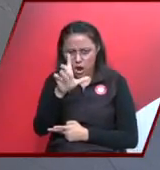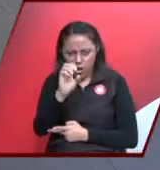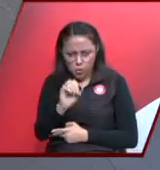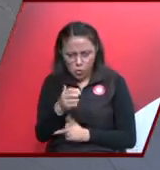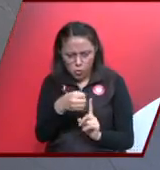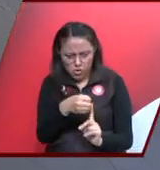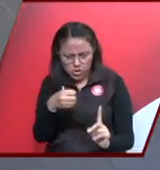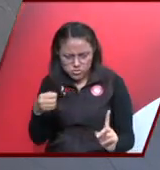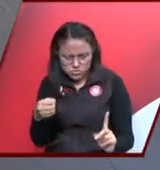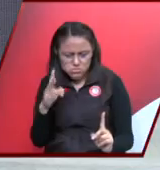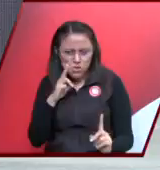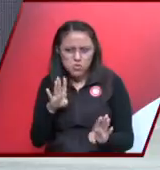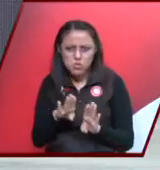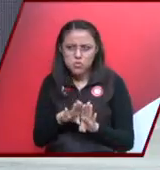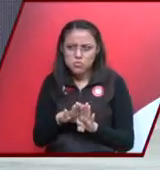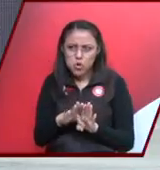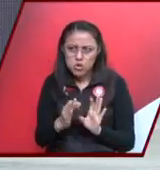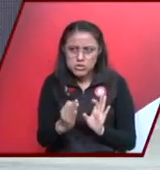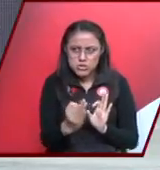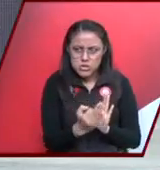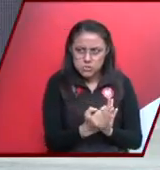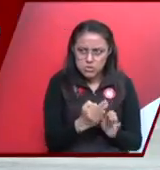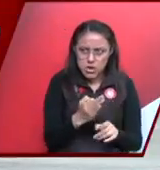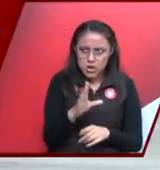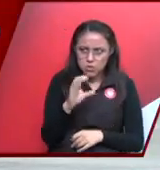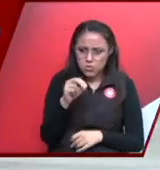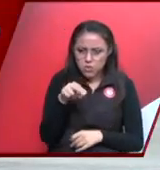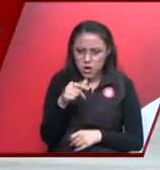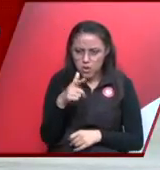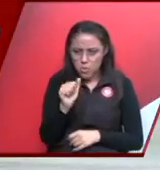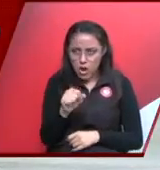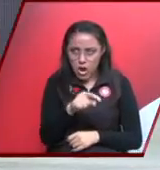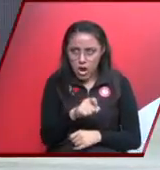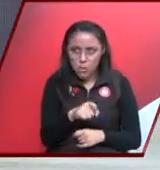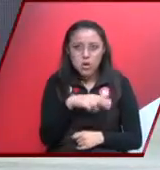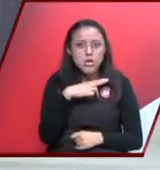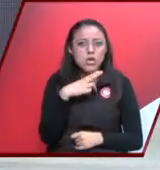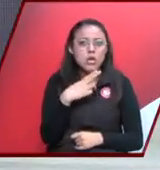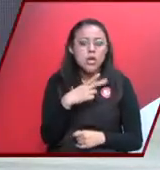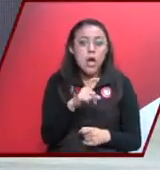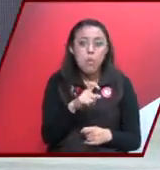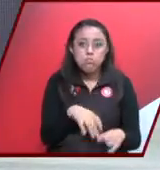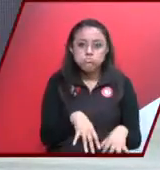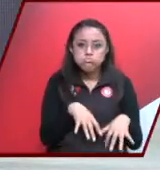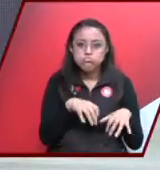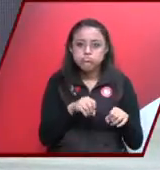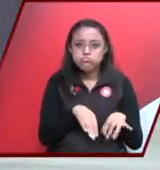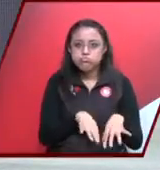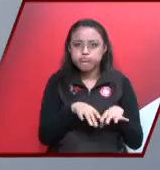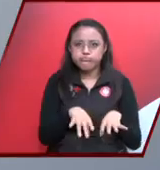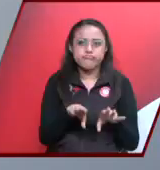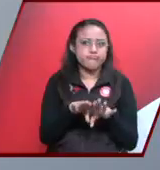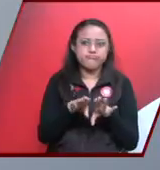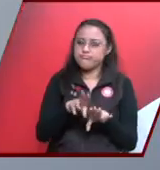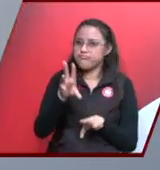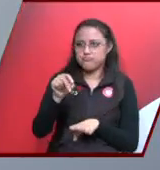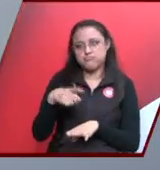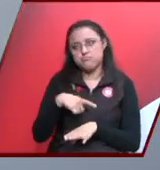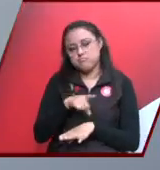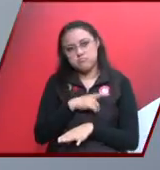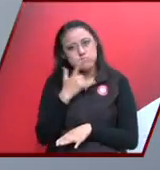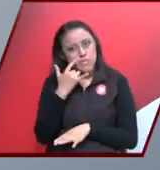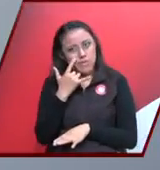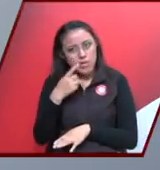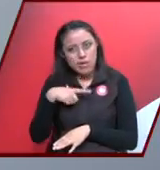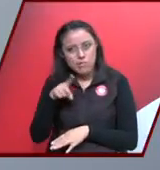creía. Les da vergüenza a los de Conagua que tengan en la esquina de entrada de Conagua ahí una fuga de agua? Está como kafkiano eso. Está